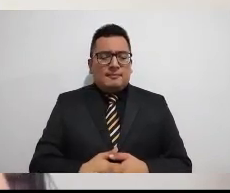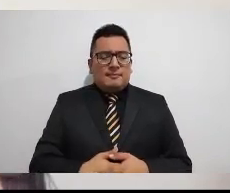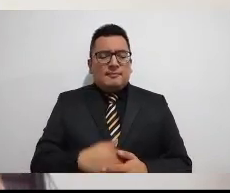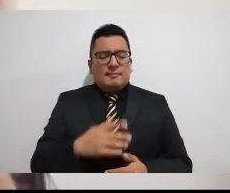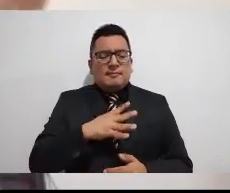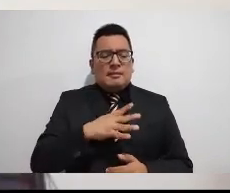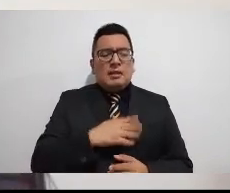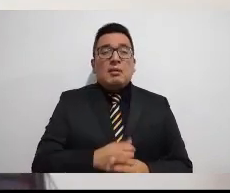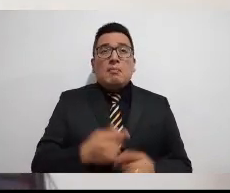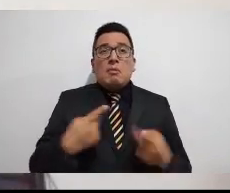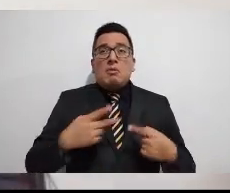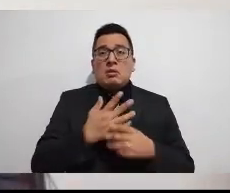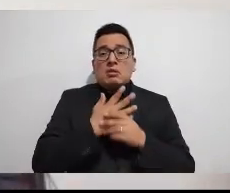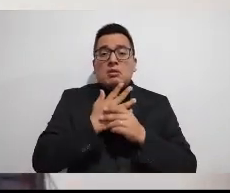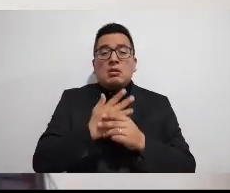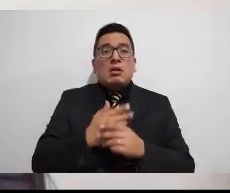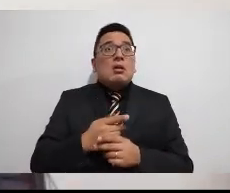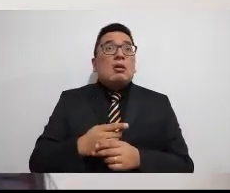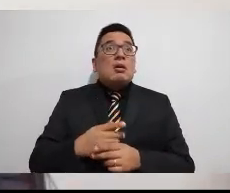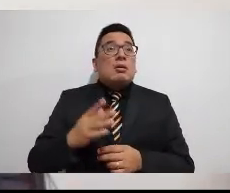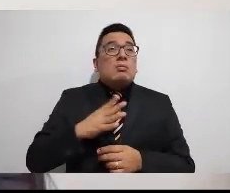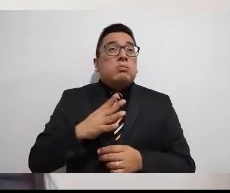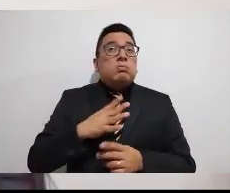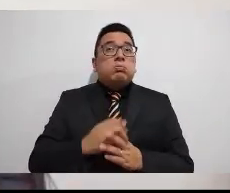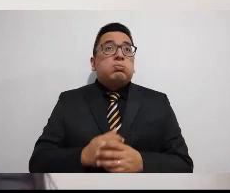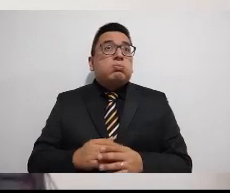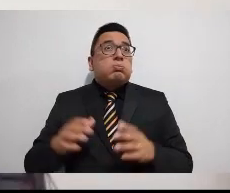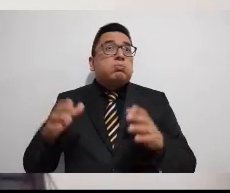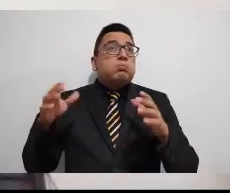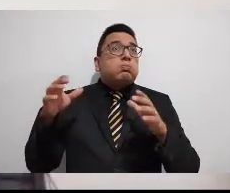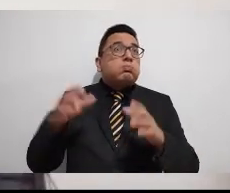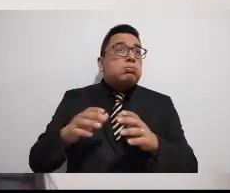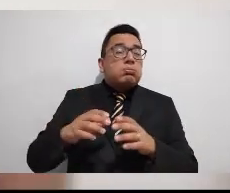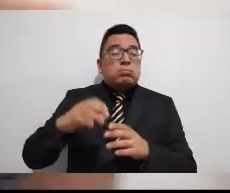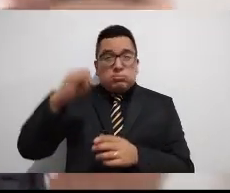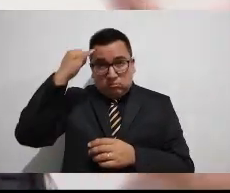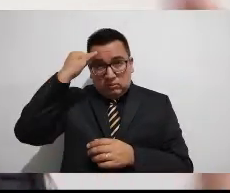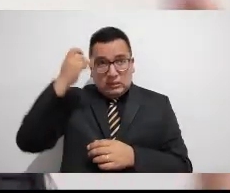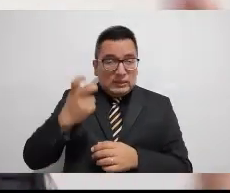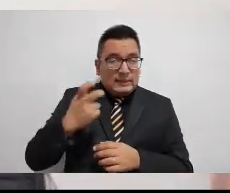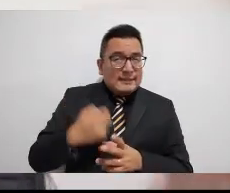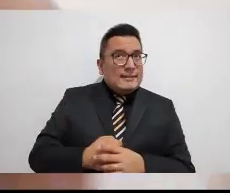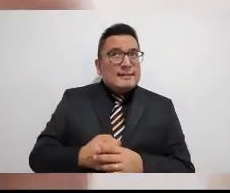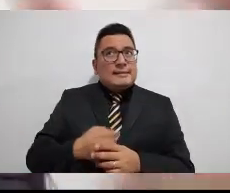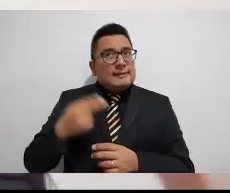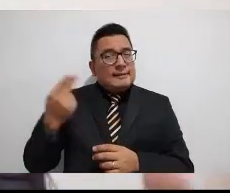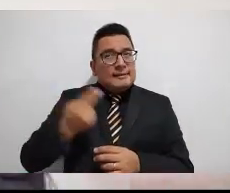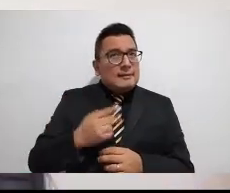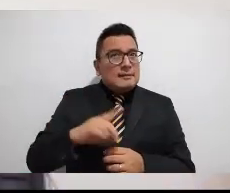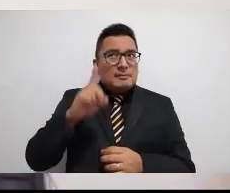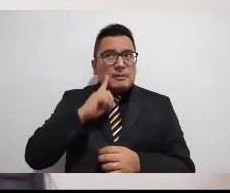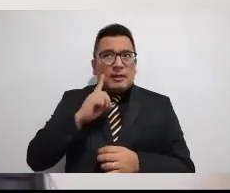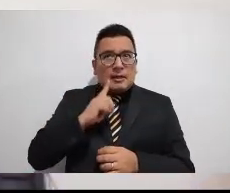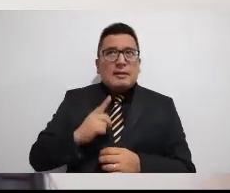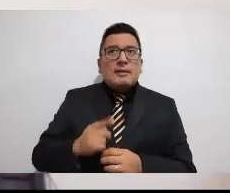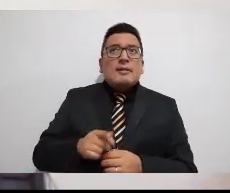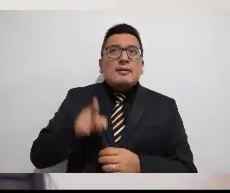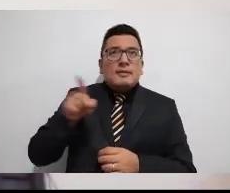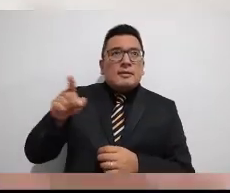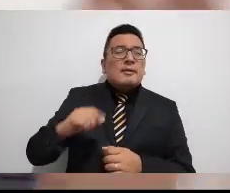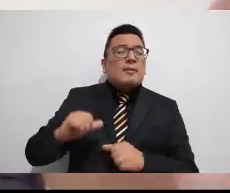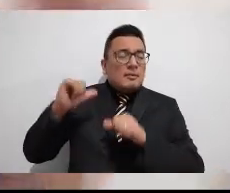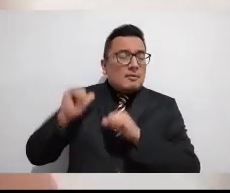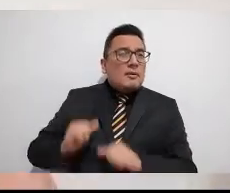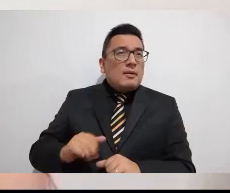Que hay unos que dicen es que la paridad es muy importante porque los pueblos no dejan participar a las mujeres, hay otros que dicen la autonomía es prioritaria porque la